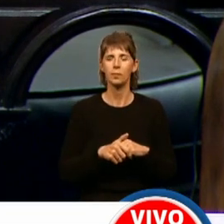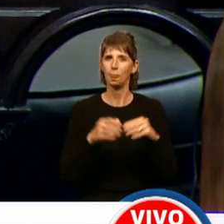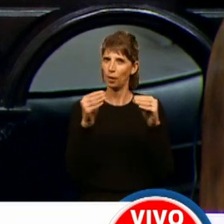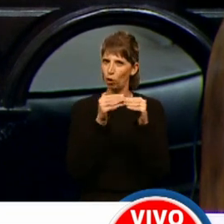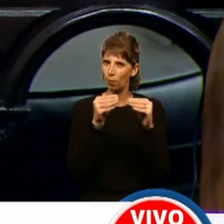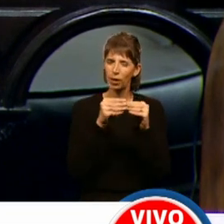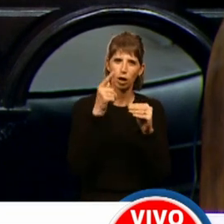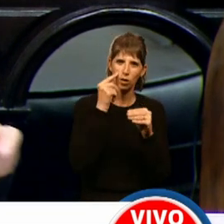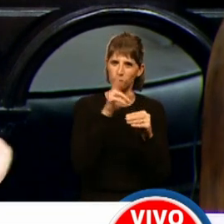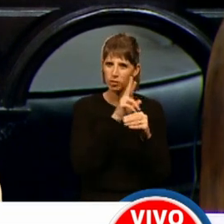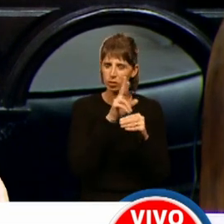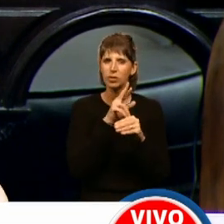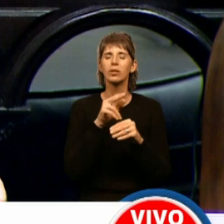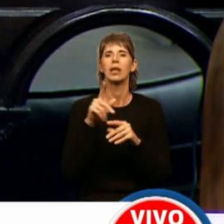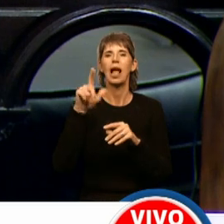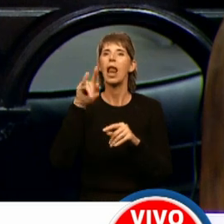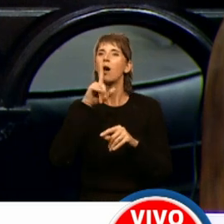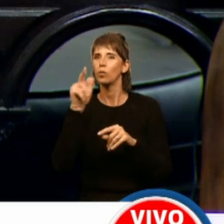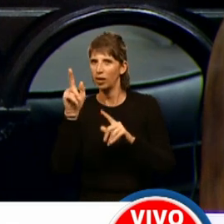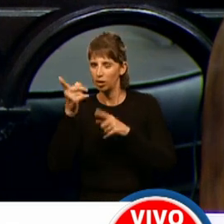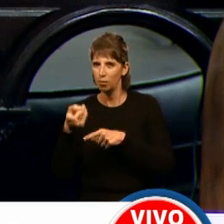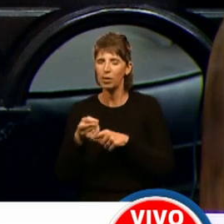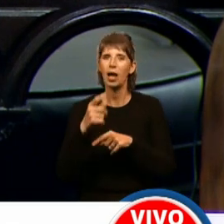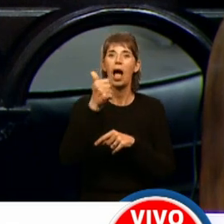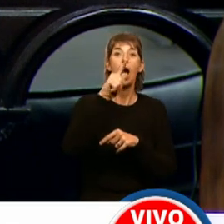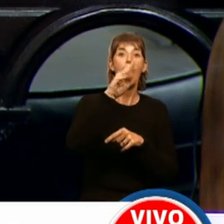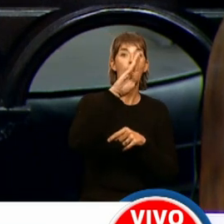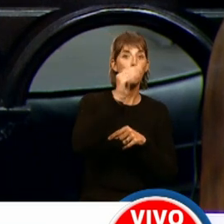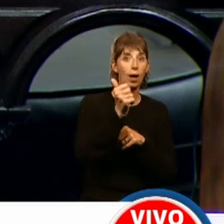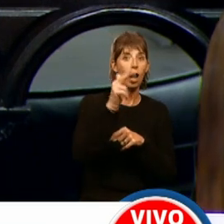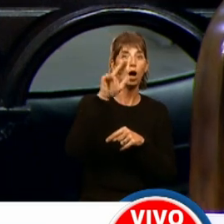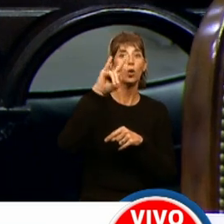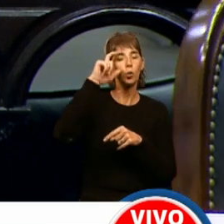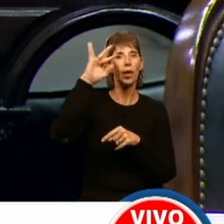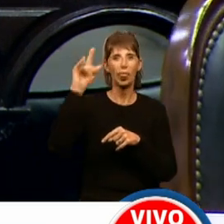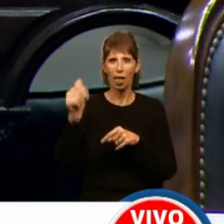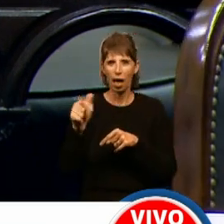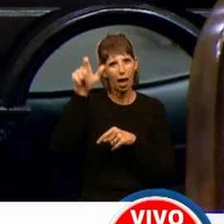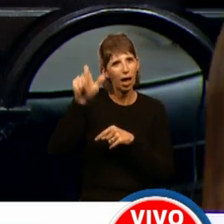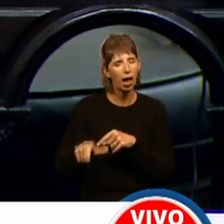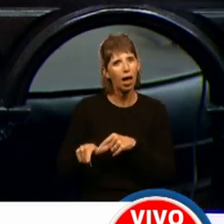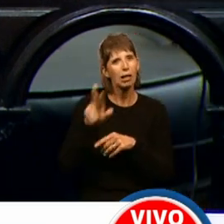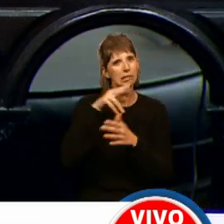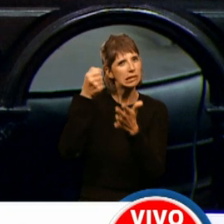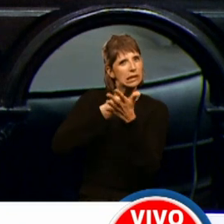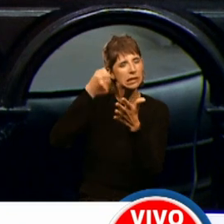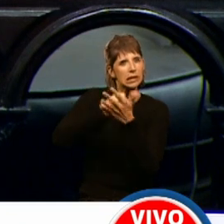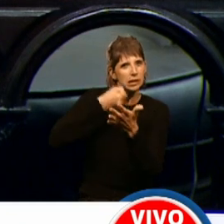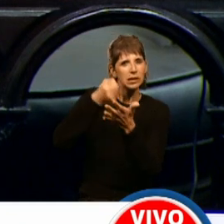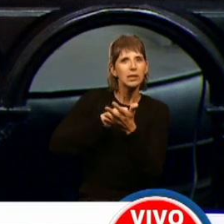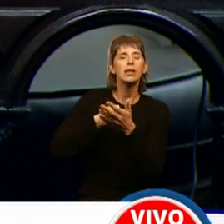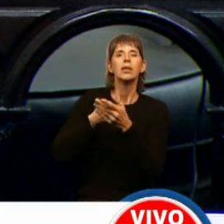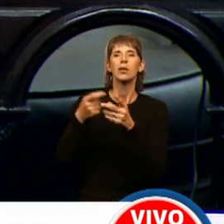bueno al auto que ya lo mencioné a alba rueda esa militante también con quien recorremos